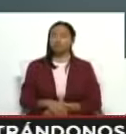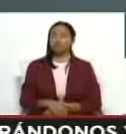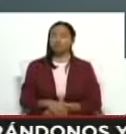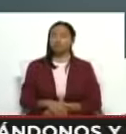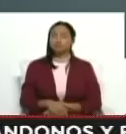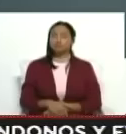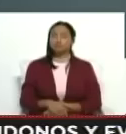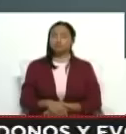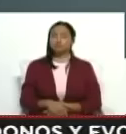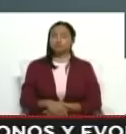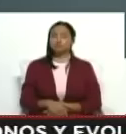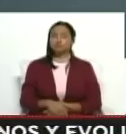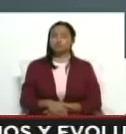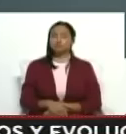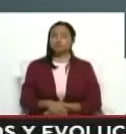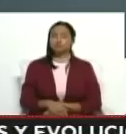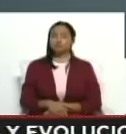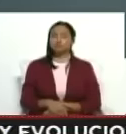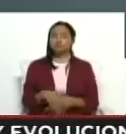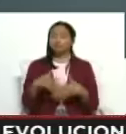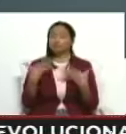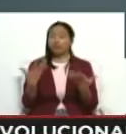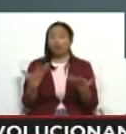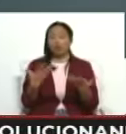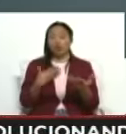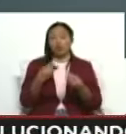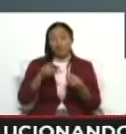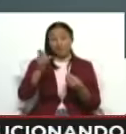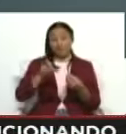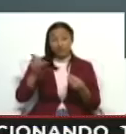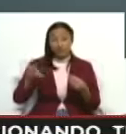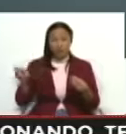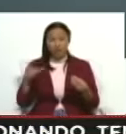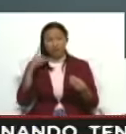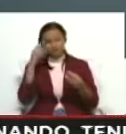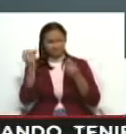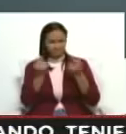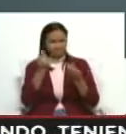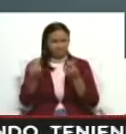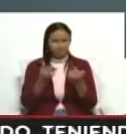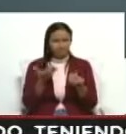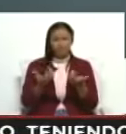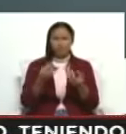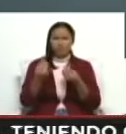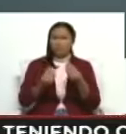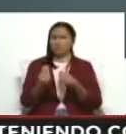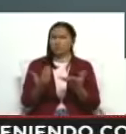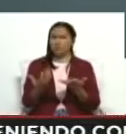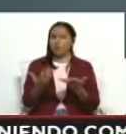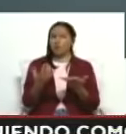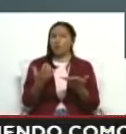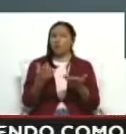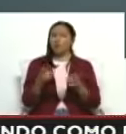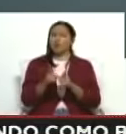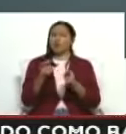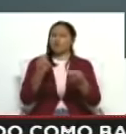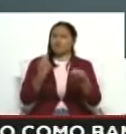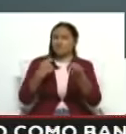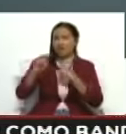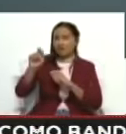prólogo, que la manera como actuaron en el móvil, aparte de vender